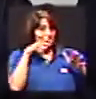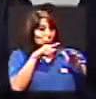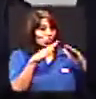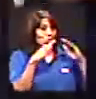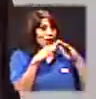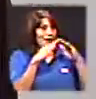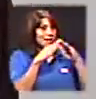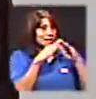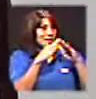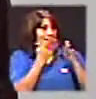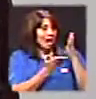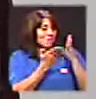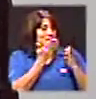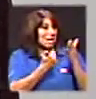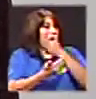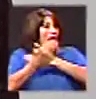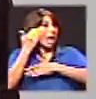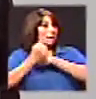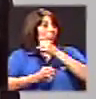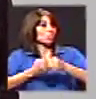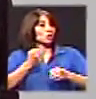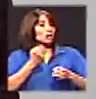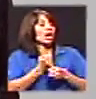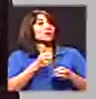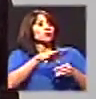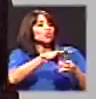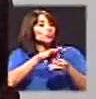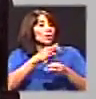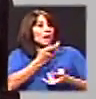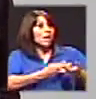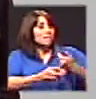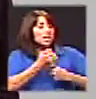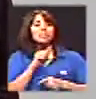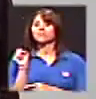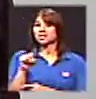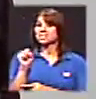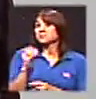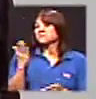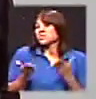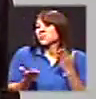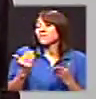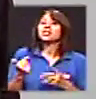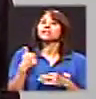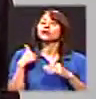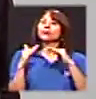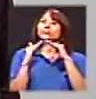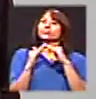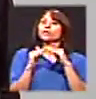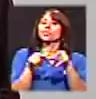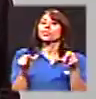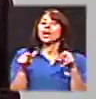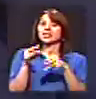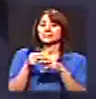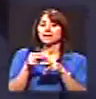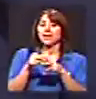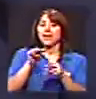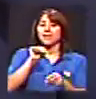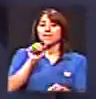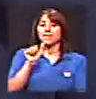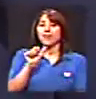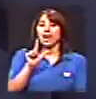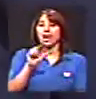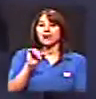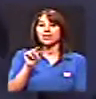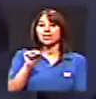de lo que fue un cafetal. Seguramente. Sí, sí, yo vivo en una urbanización que le llaman Malinche, porque ahí supuestamente